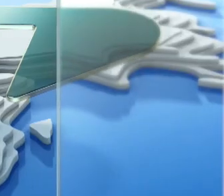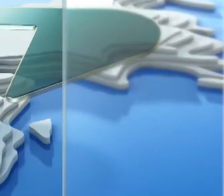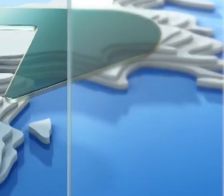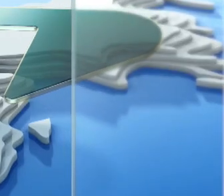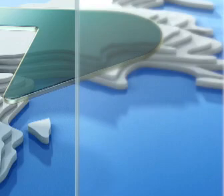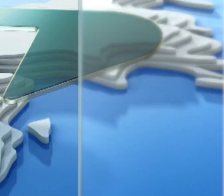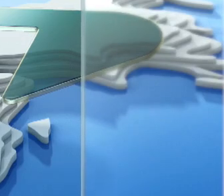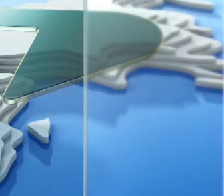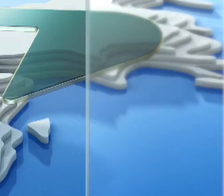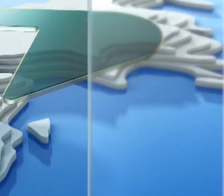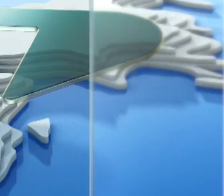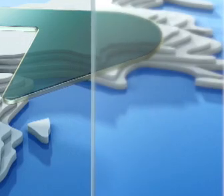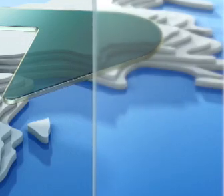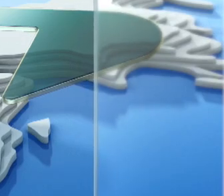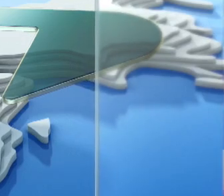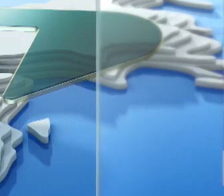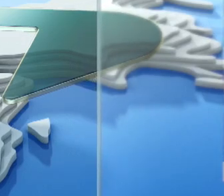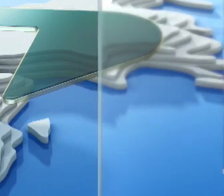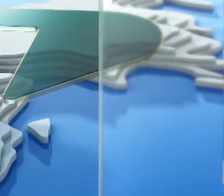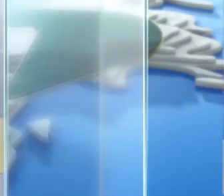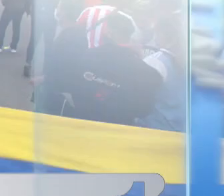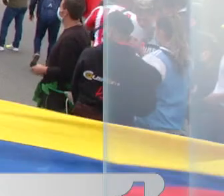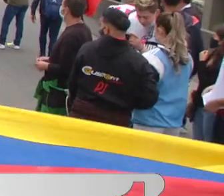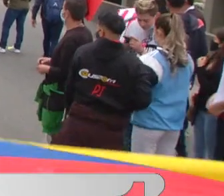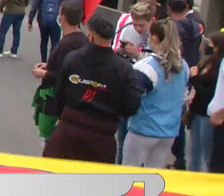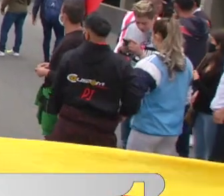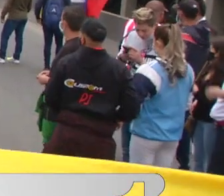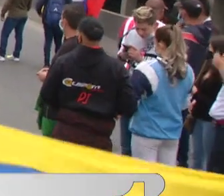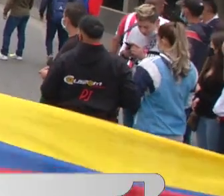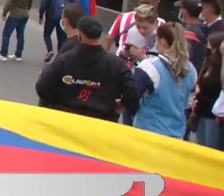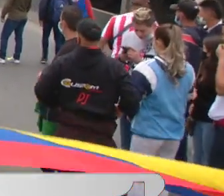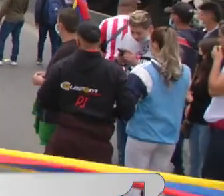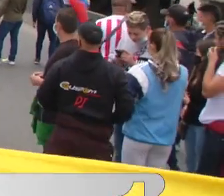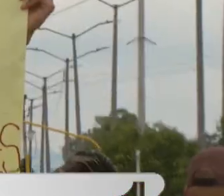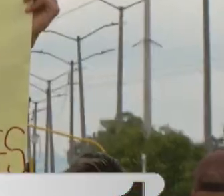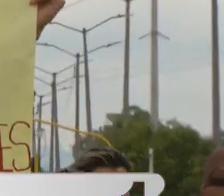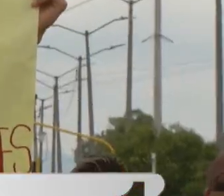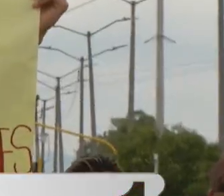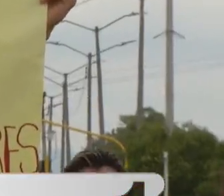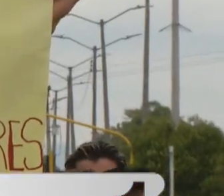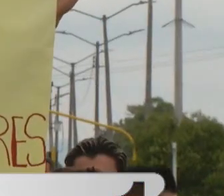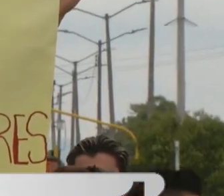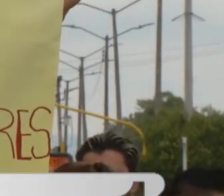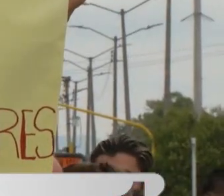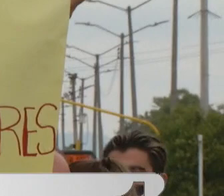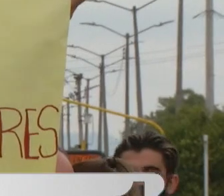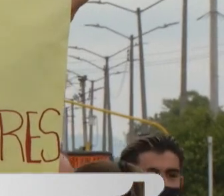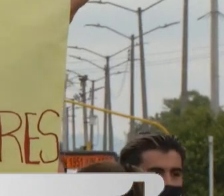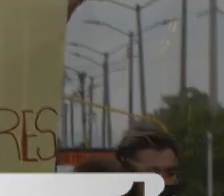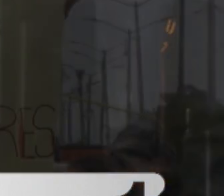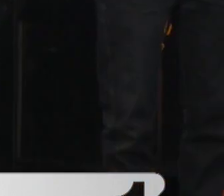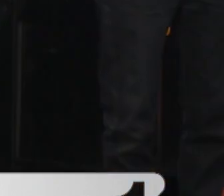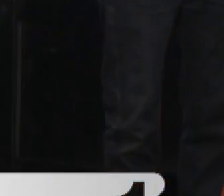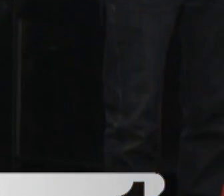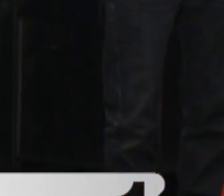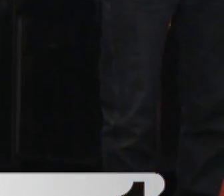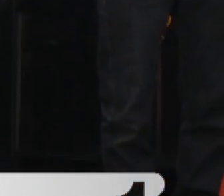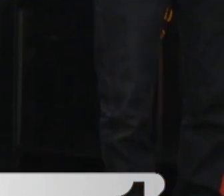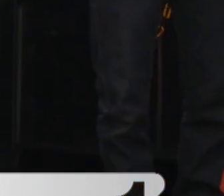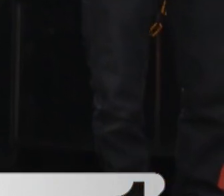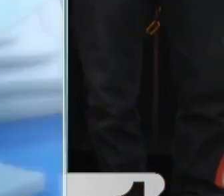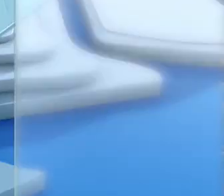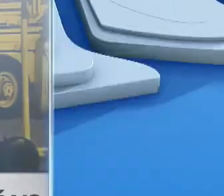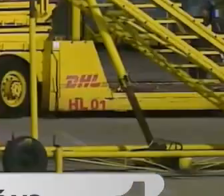Noticentro 1, CMI. 15.000 trabajadores de gastrobares en el limbo. Alcaldía instala mesa